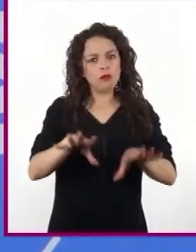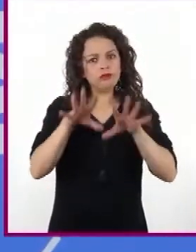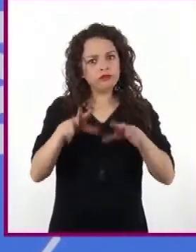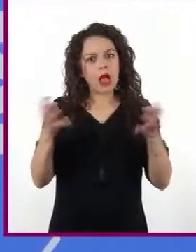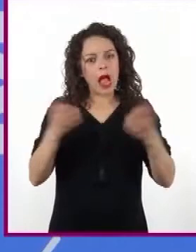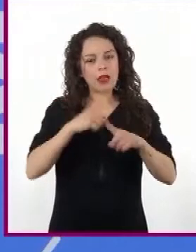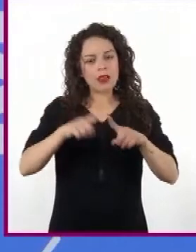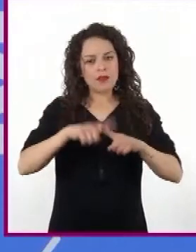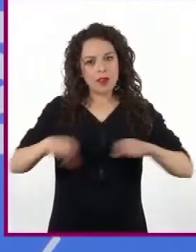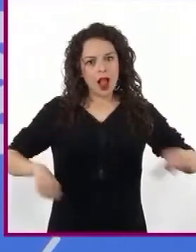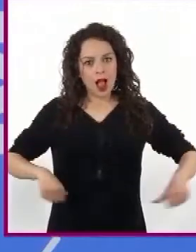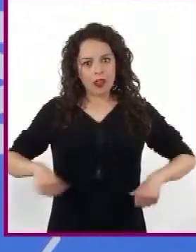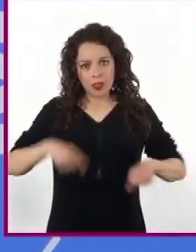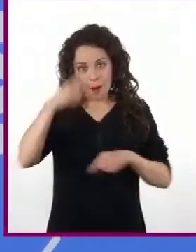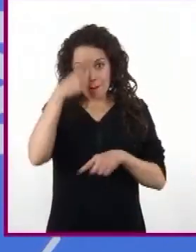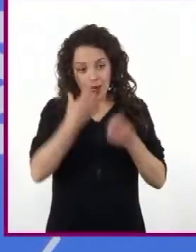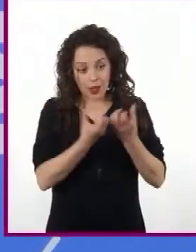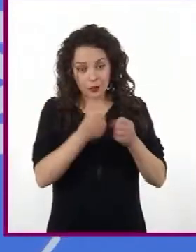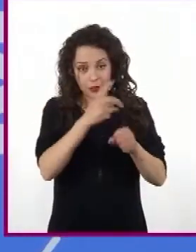sociedad.